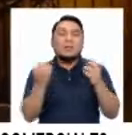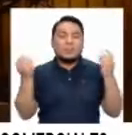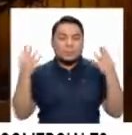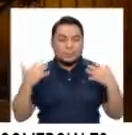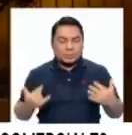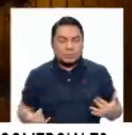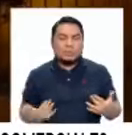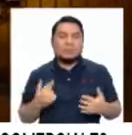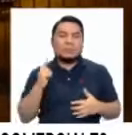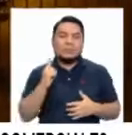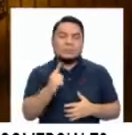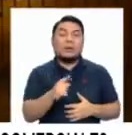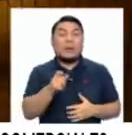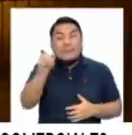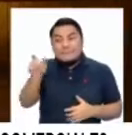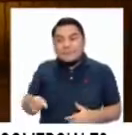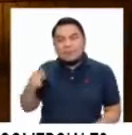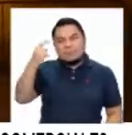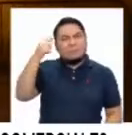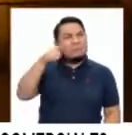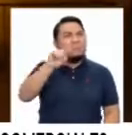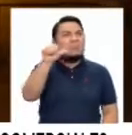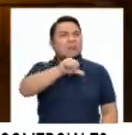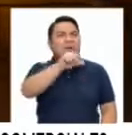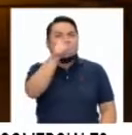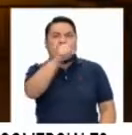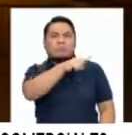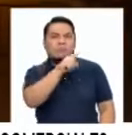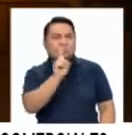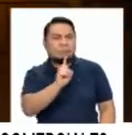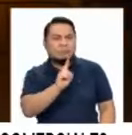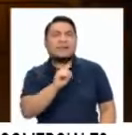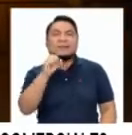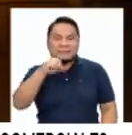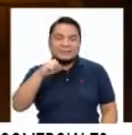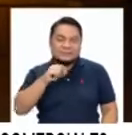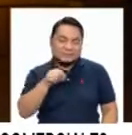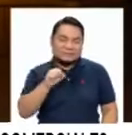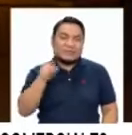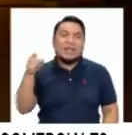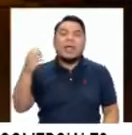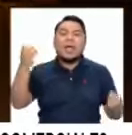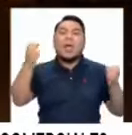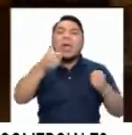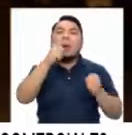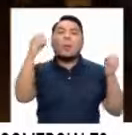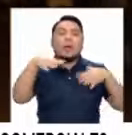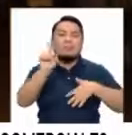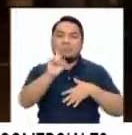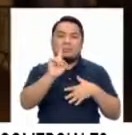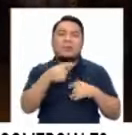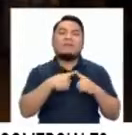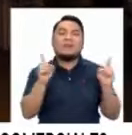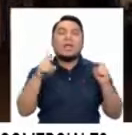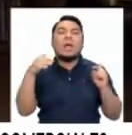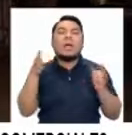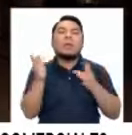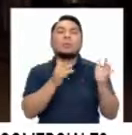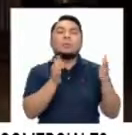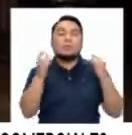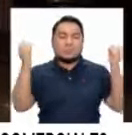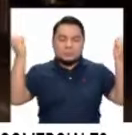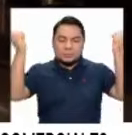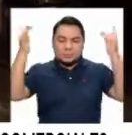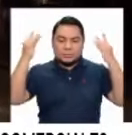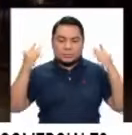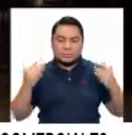es que muchas personas pensaban que estas cabinas no funcionan. A propósito, estas 4 cabinas están también en las 10 puertas